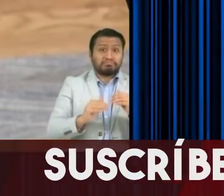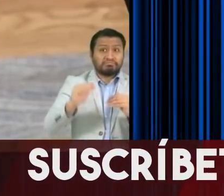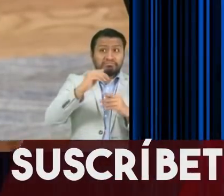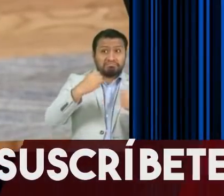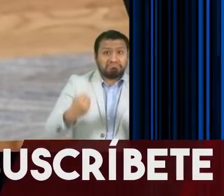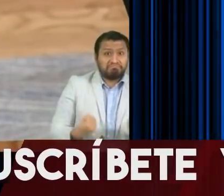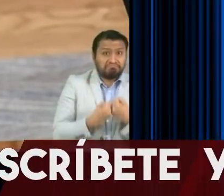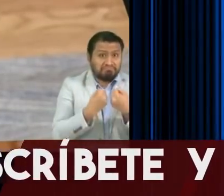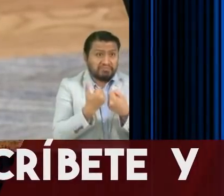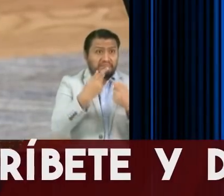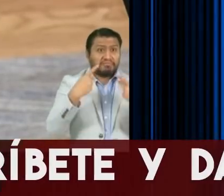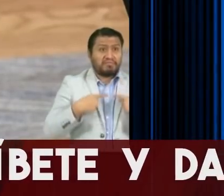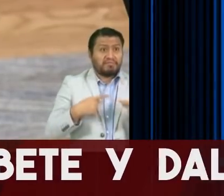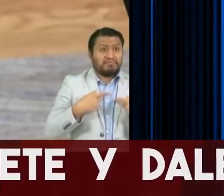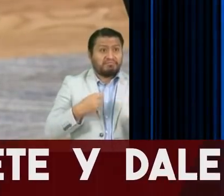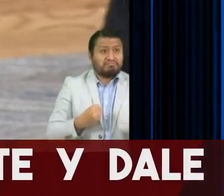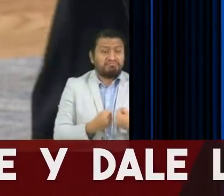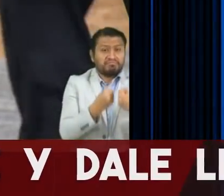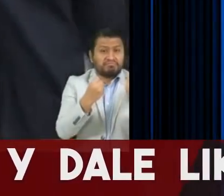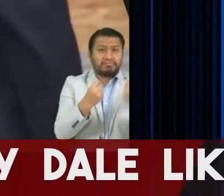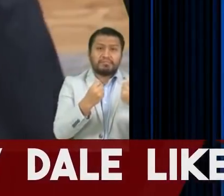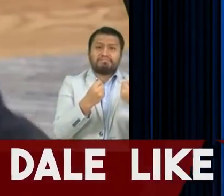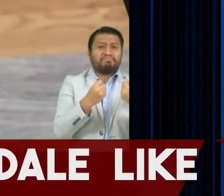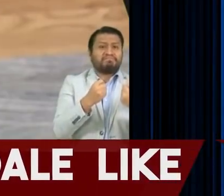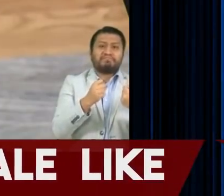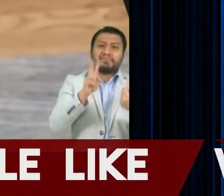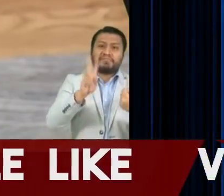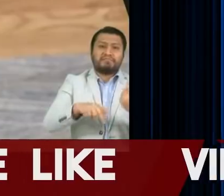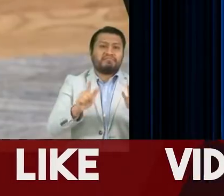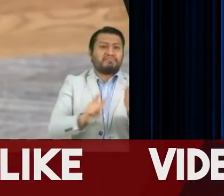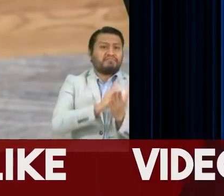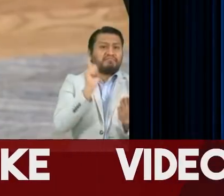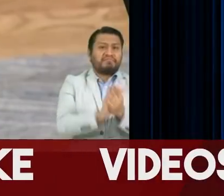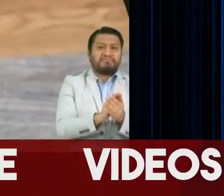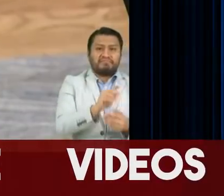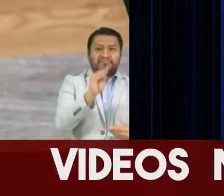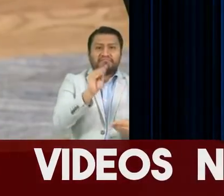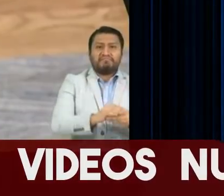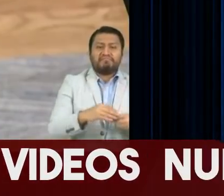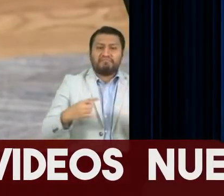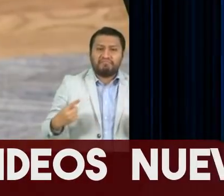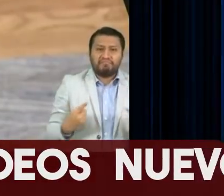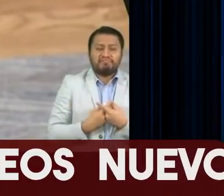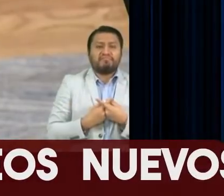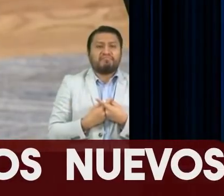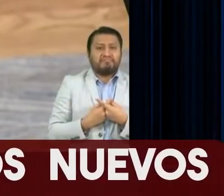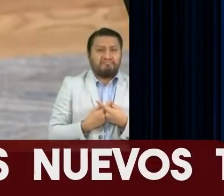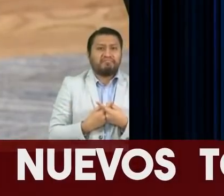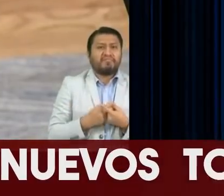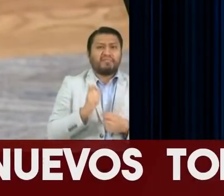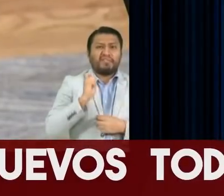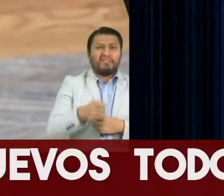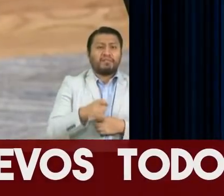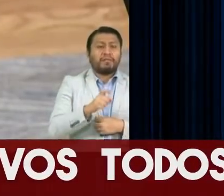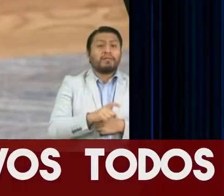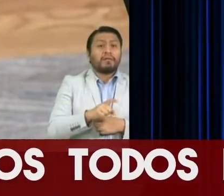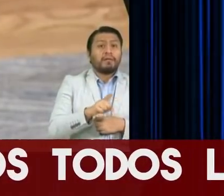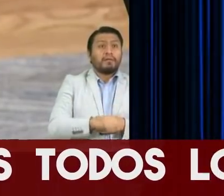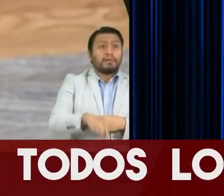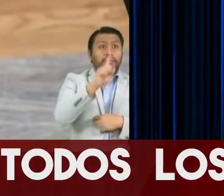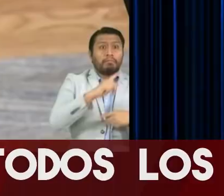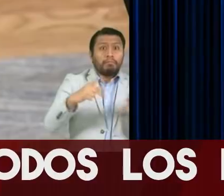cruzado la frontera de la ilegalidad. Que las ciudadanas y ciudadanos llamados a